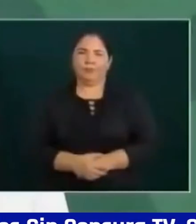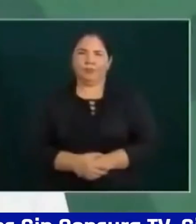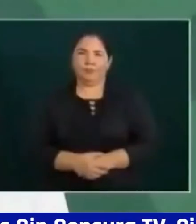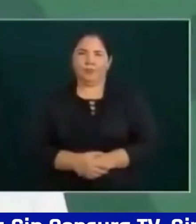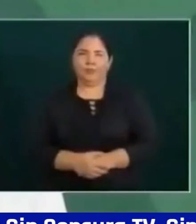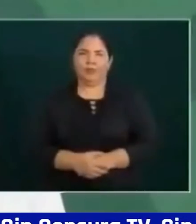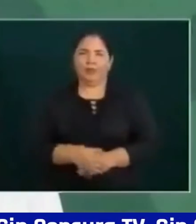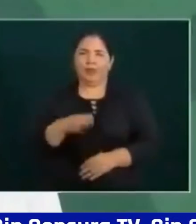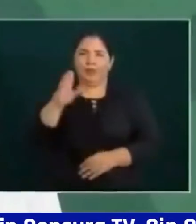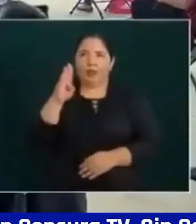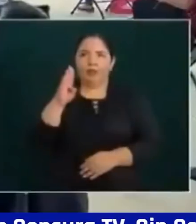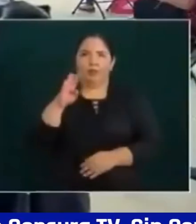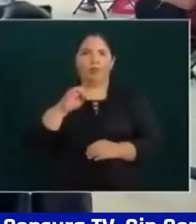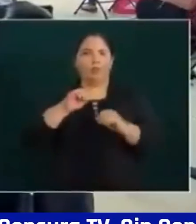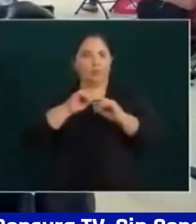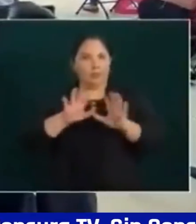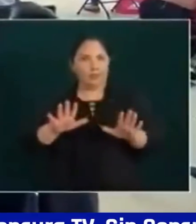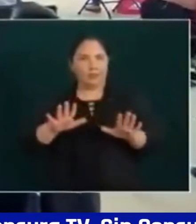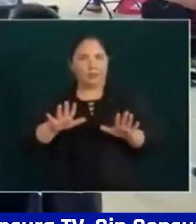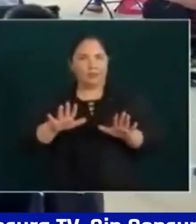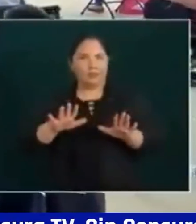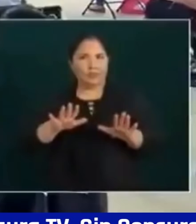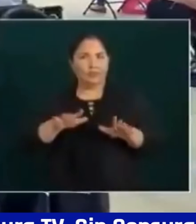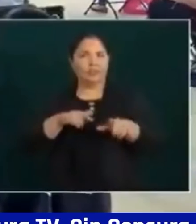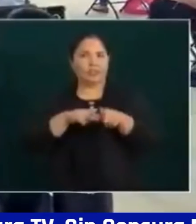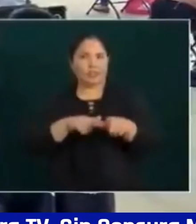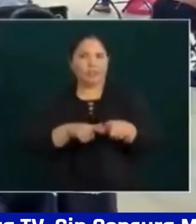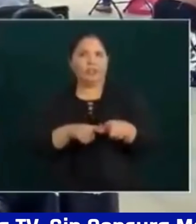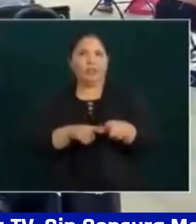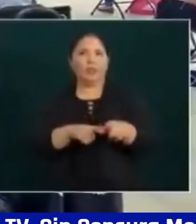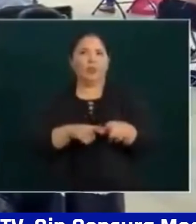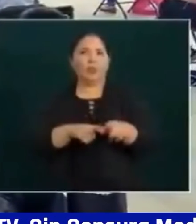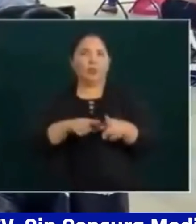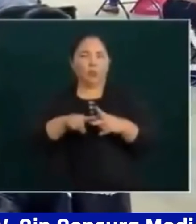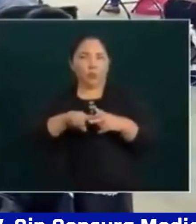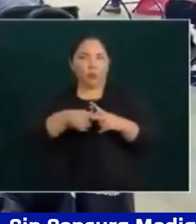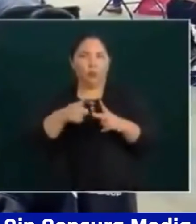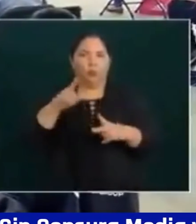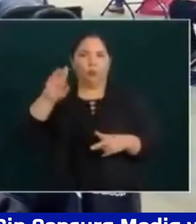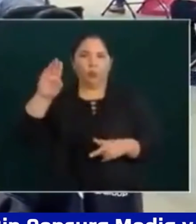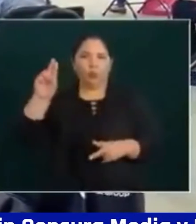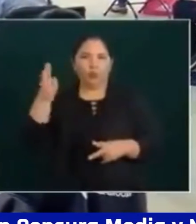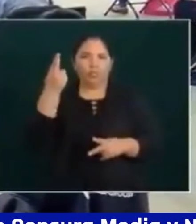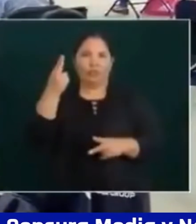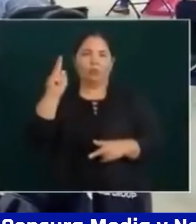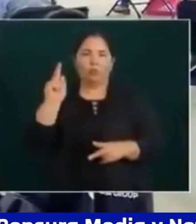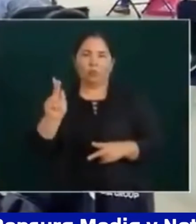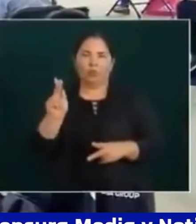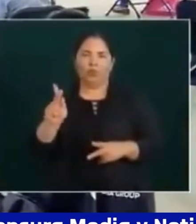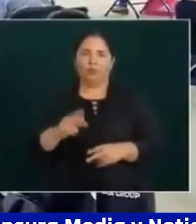En Badiraguato ya está funcionando una universidad pública